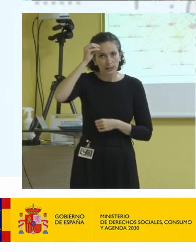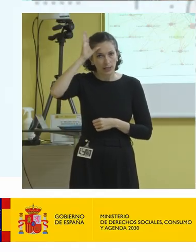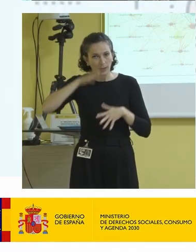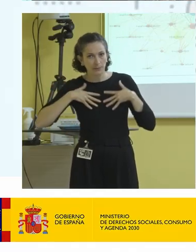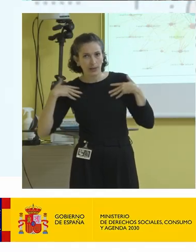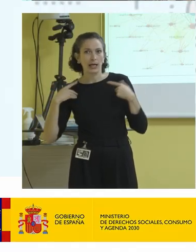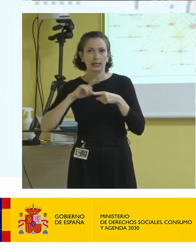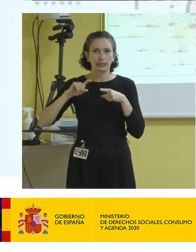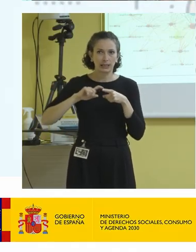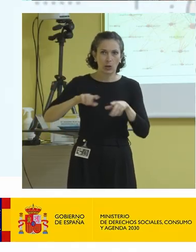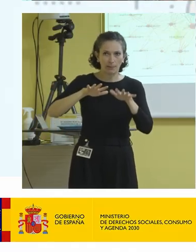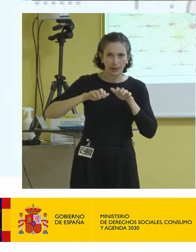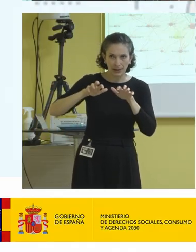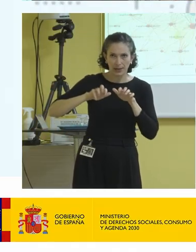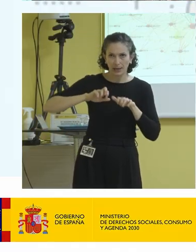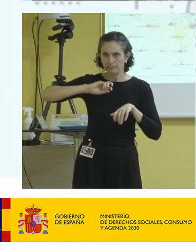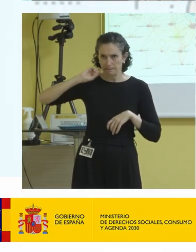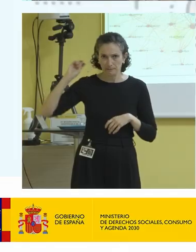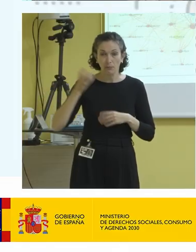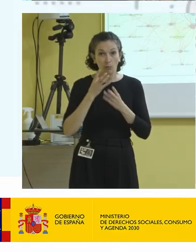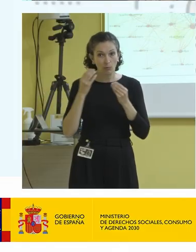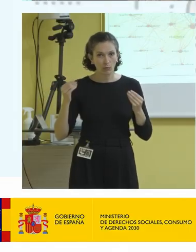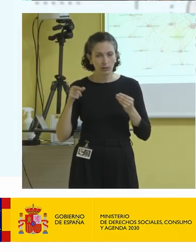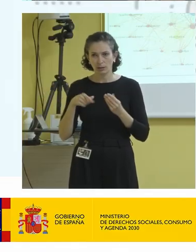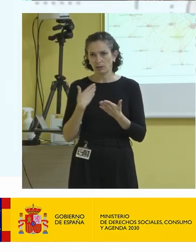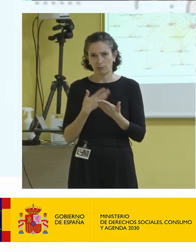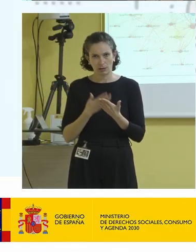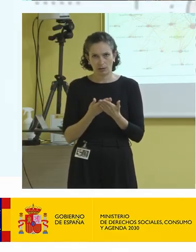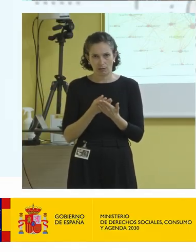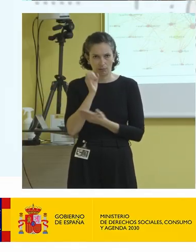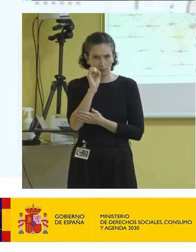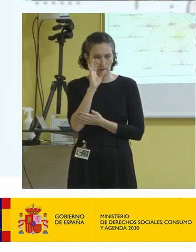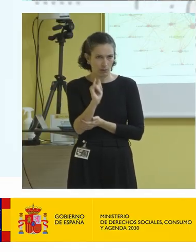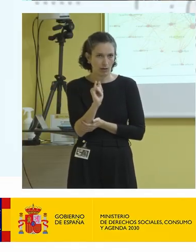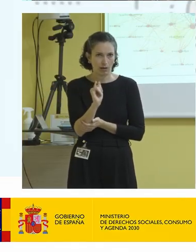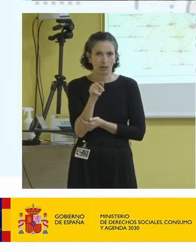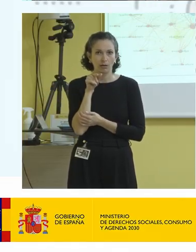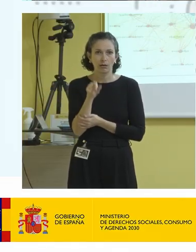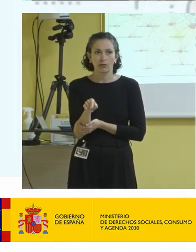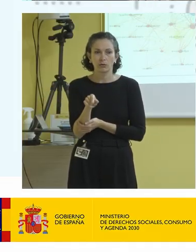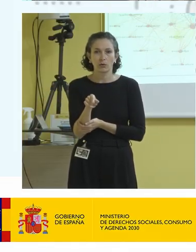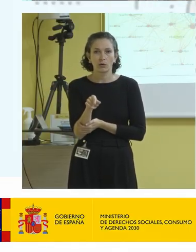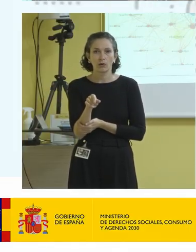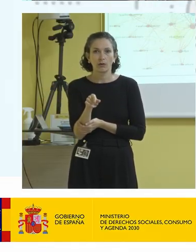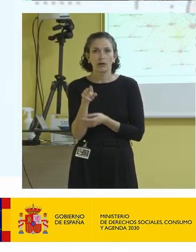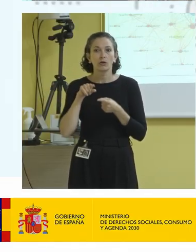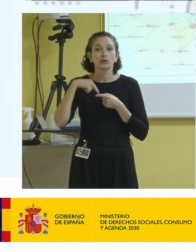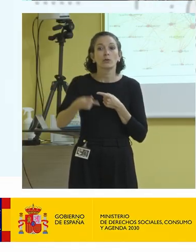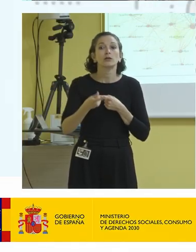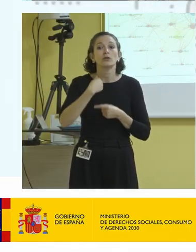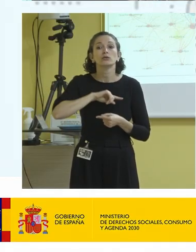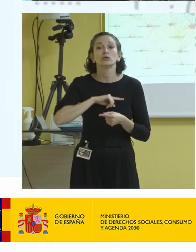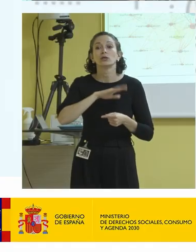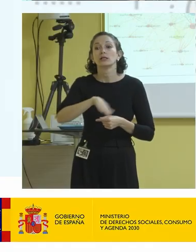estilo de aprendizaje, hay muchísimas cosas que tienen cero evidencia que deciden cómo, o que definen cómo actuamos con los